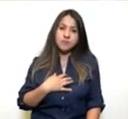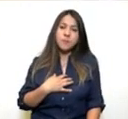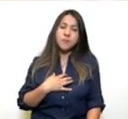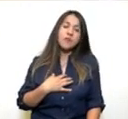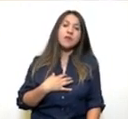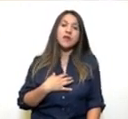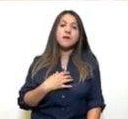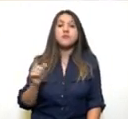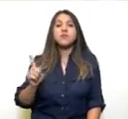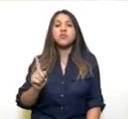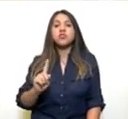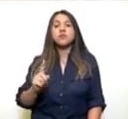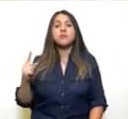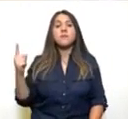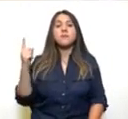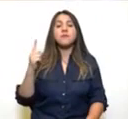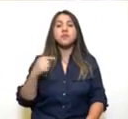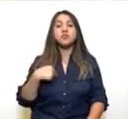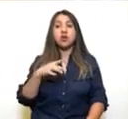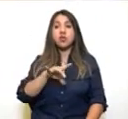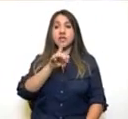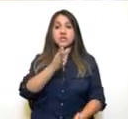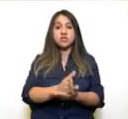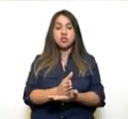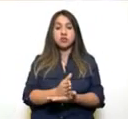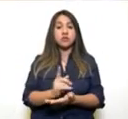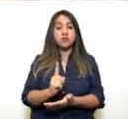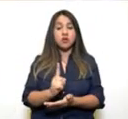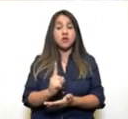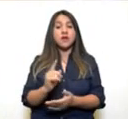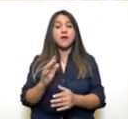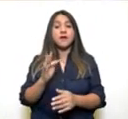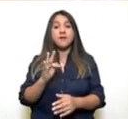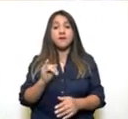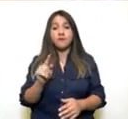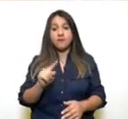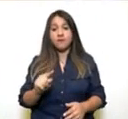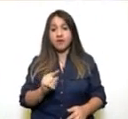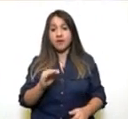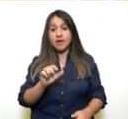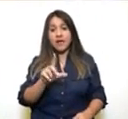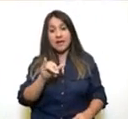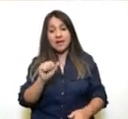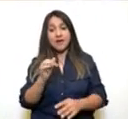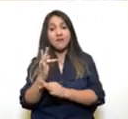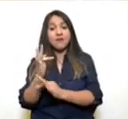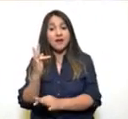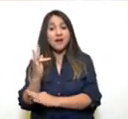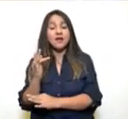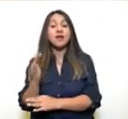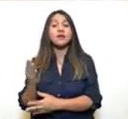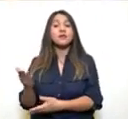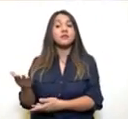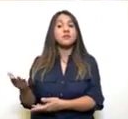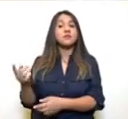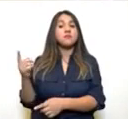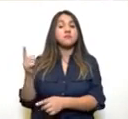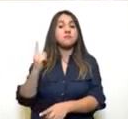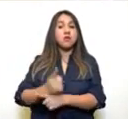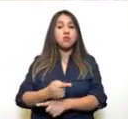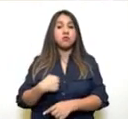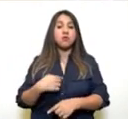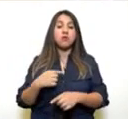no es precisión mía sino que decisión de la fiscalía he tenido miedo por mí por mi entorno